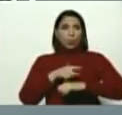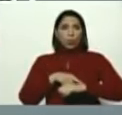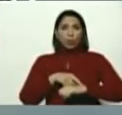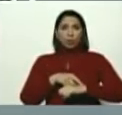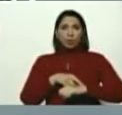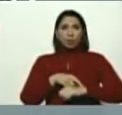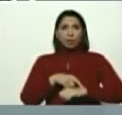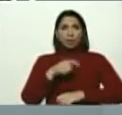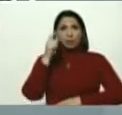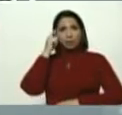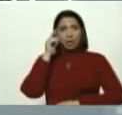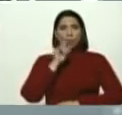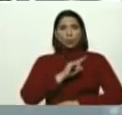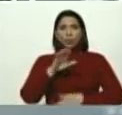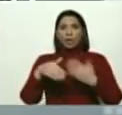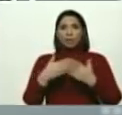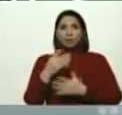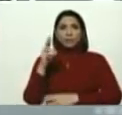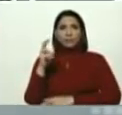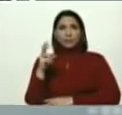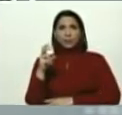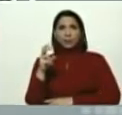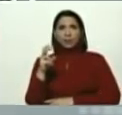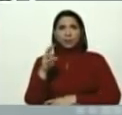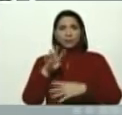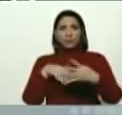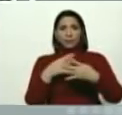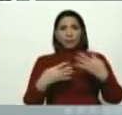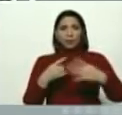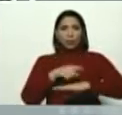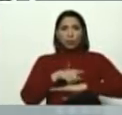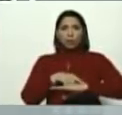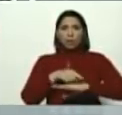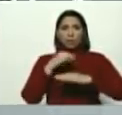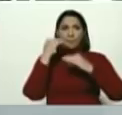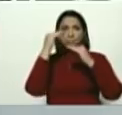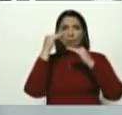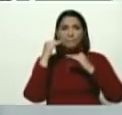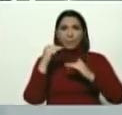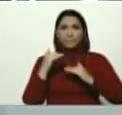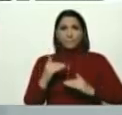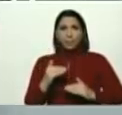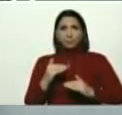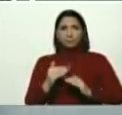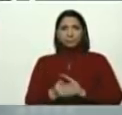de lunes a viernes y en franjas horarias específicas que usted